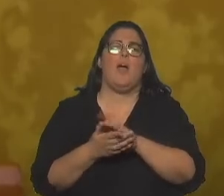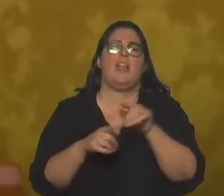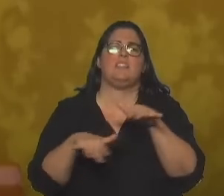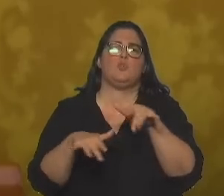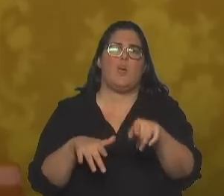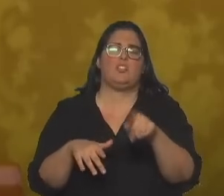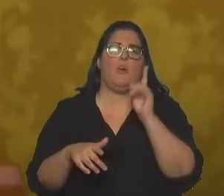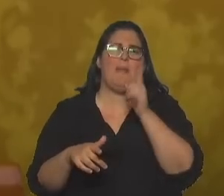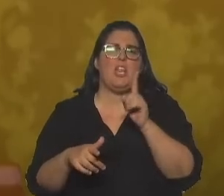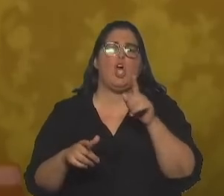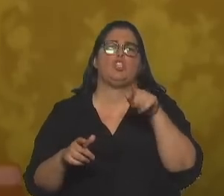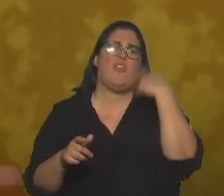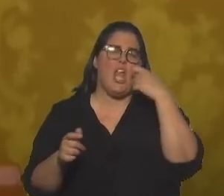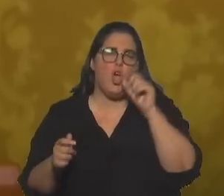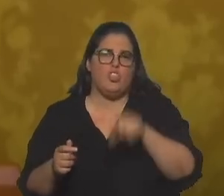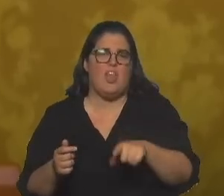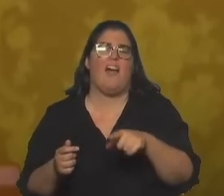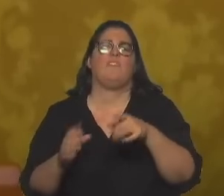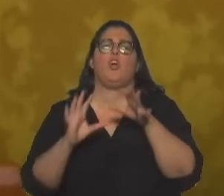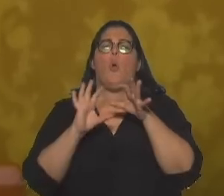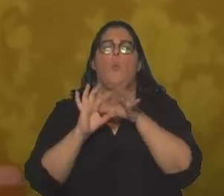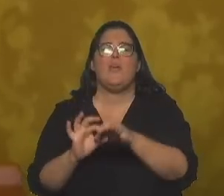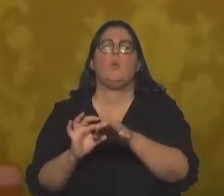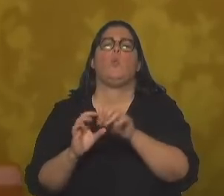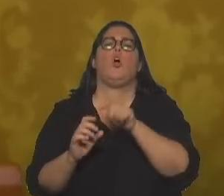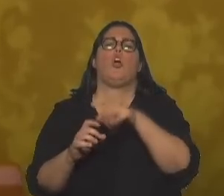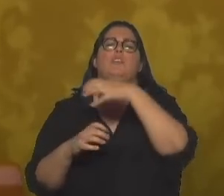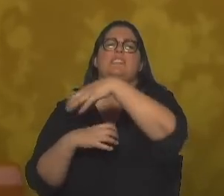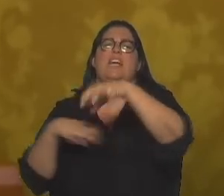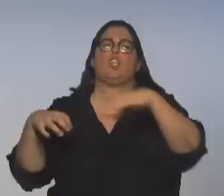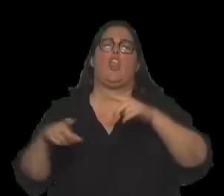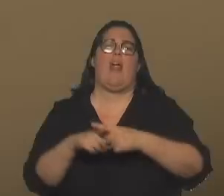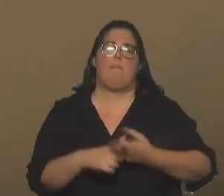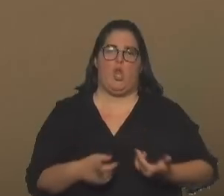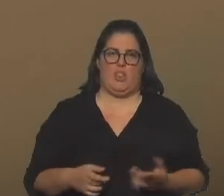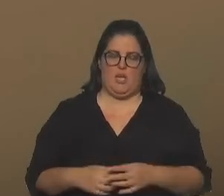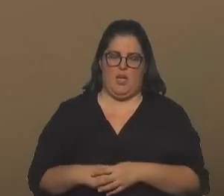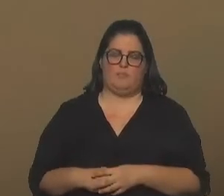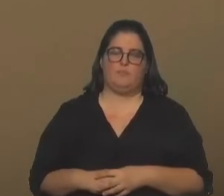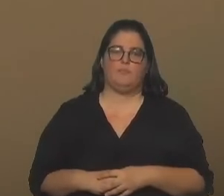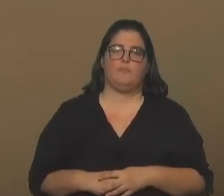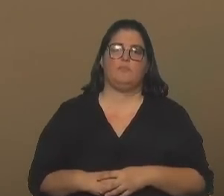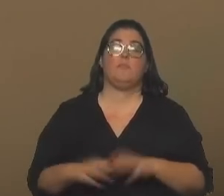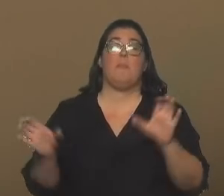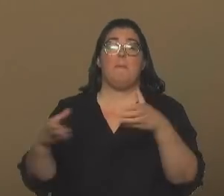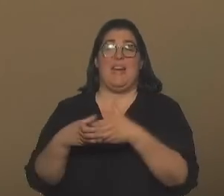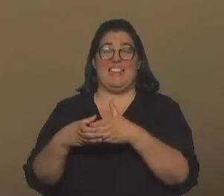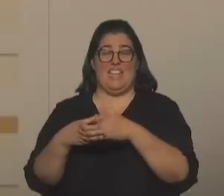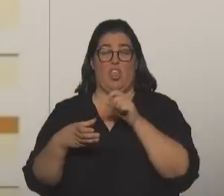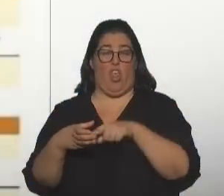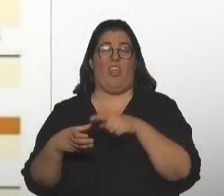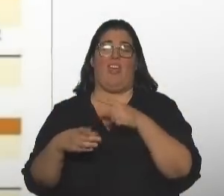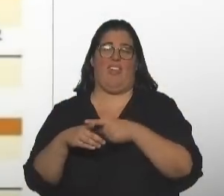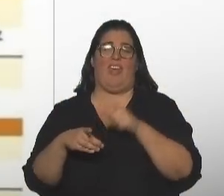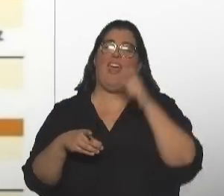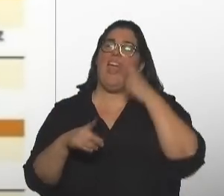el narcotráfico y sus vínculos con sectores de la política. El partido del exmandatario ganó